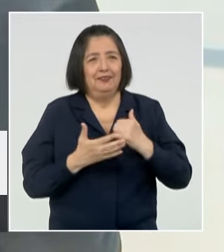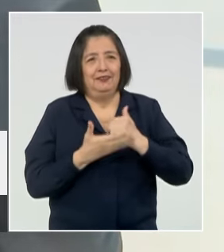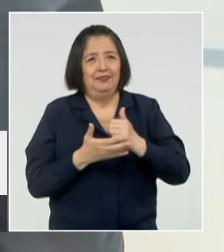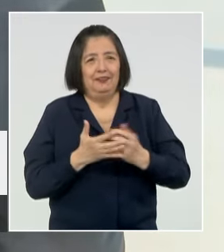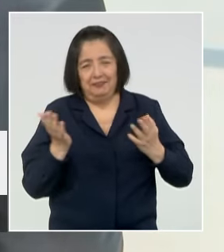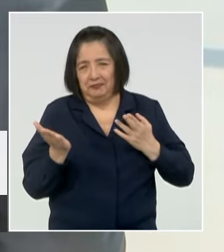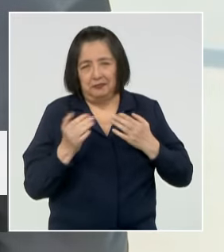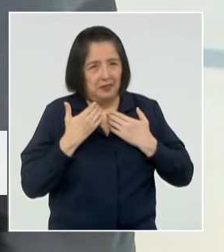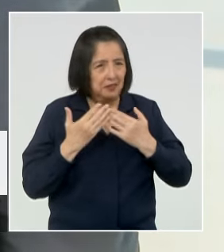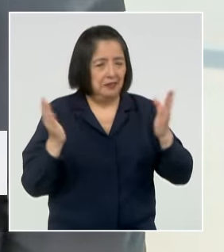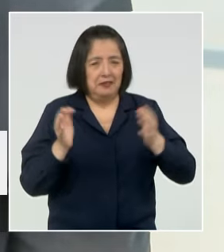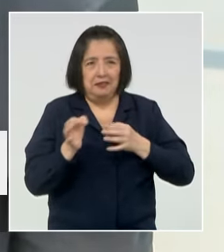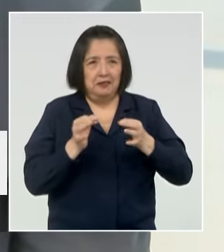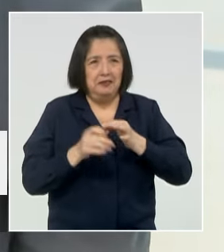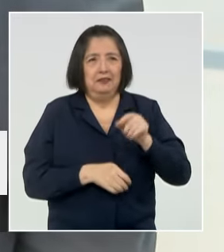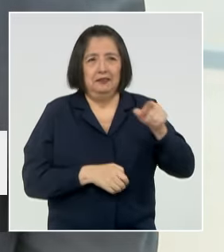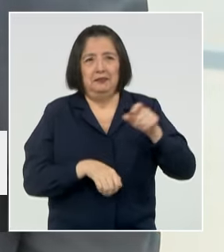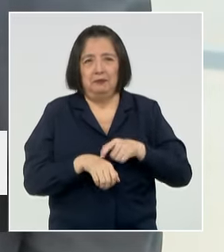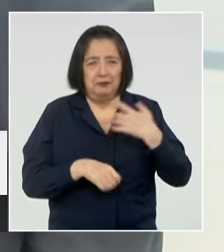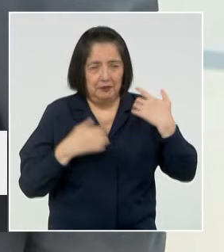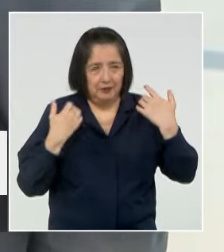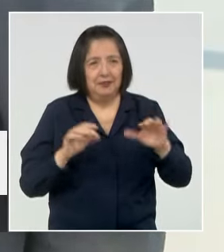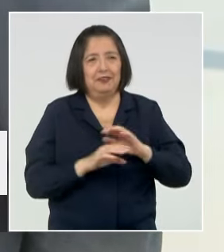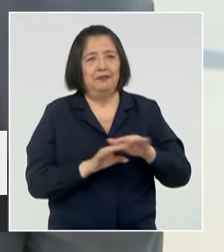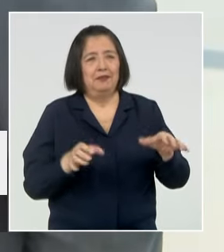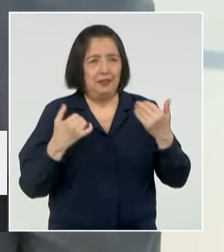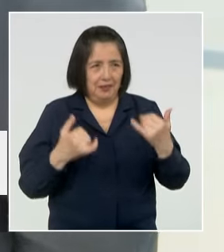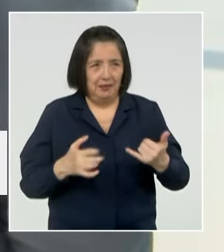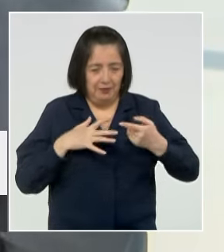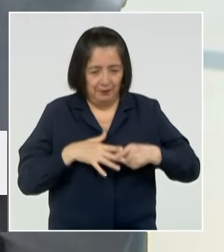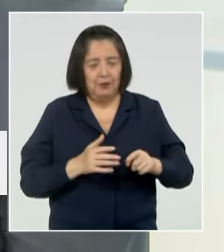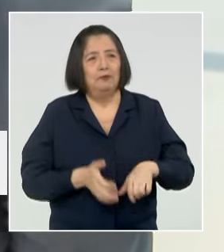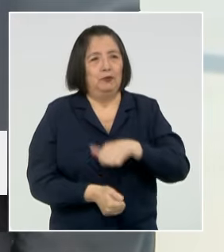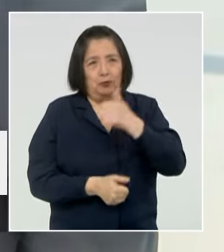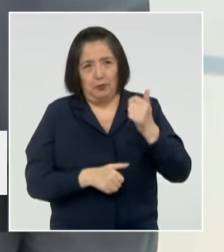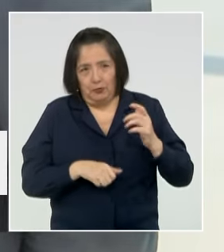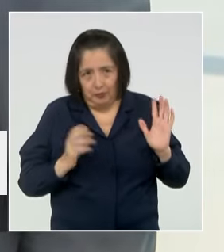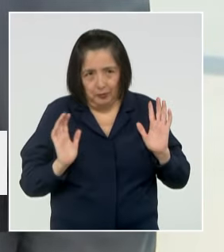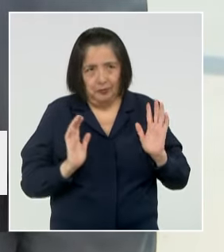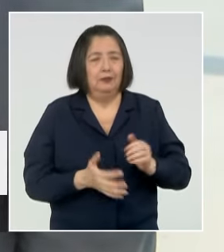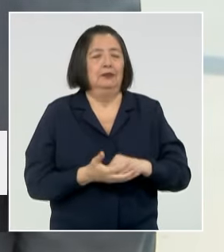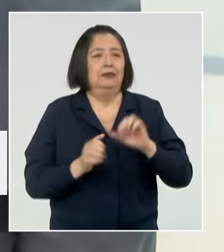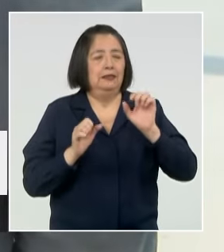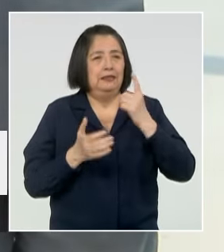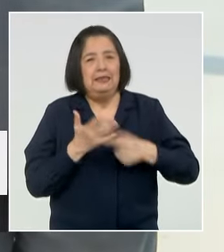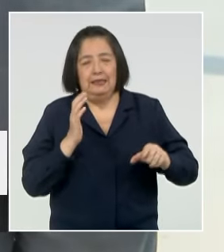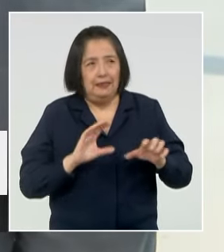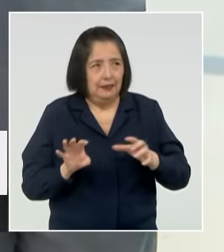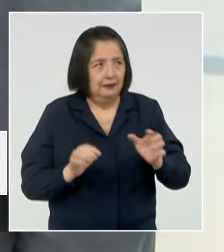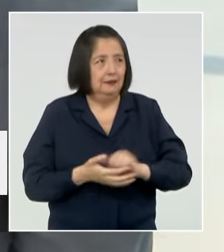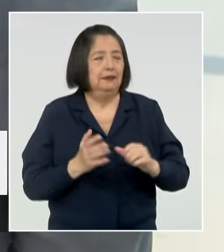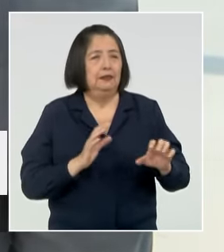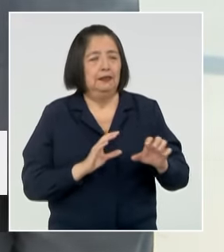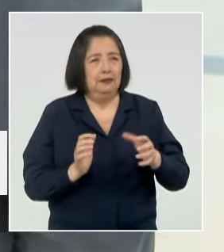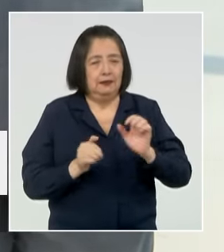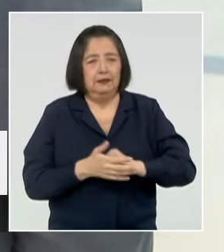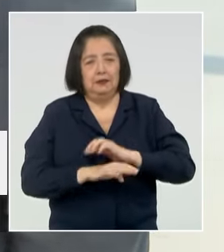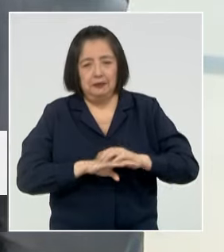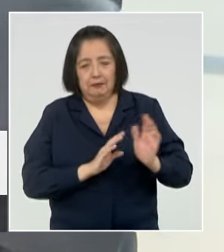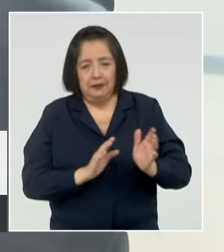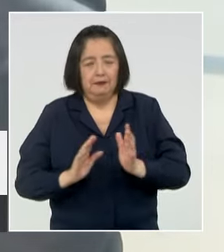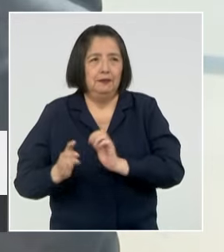transparentar ese momento que ya terminó y ahora comenzamos otro momento, ¿no? Que es el de la ejecución, la